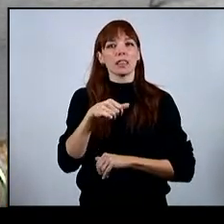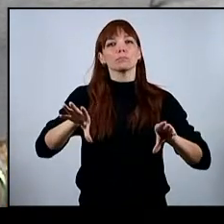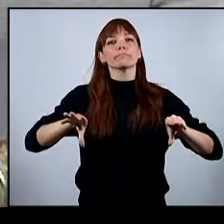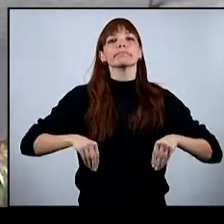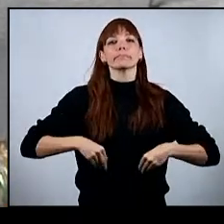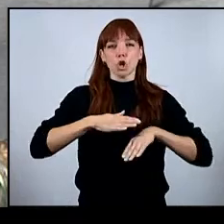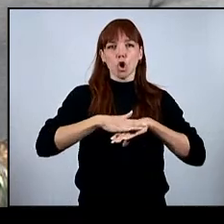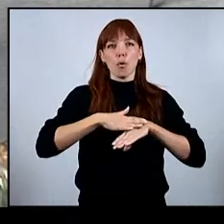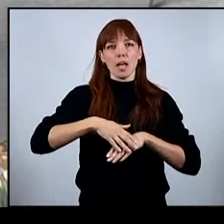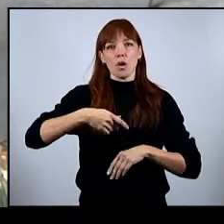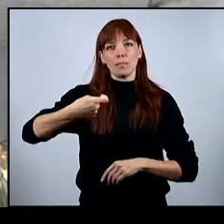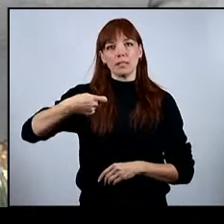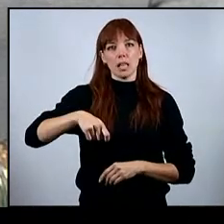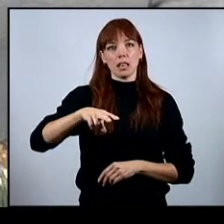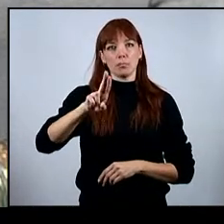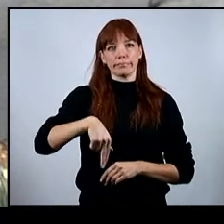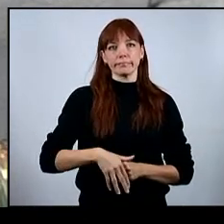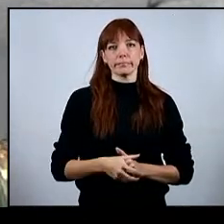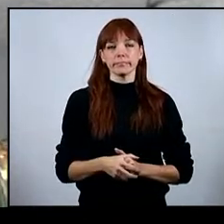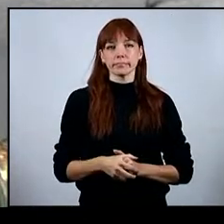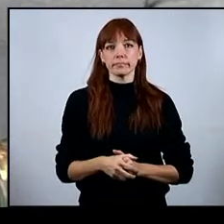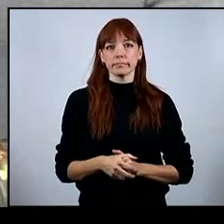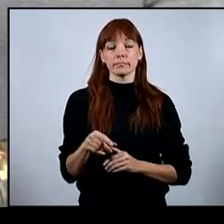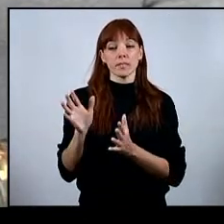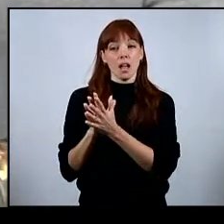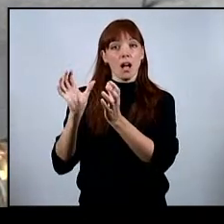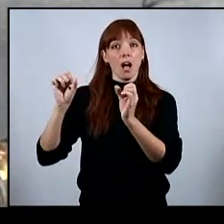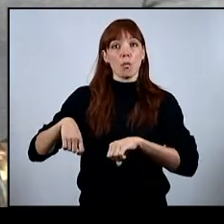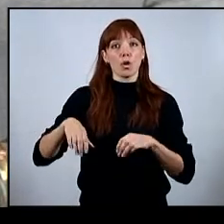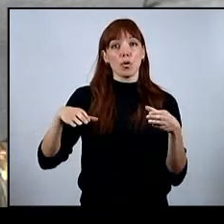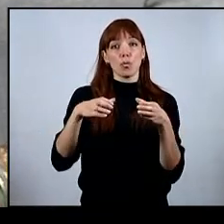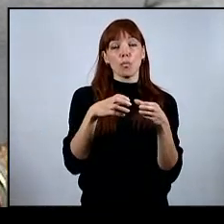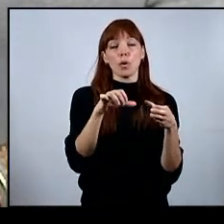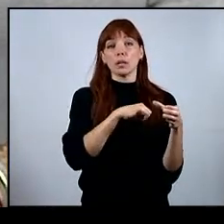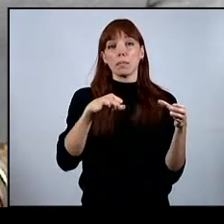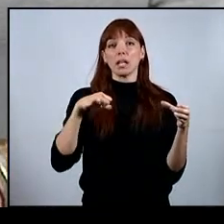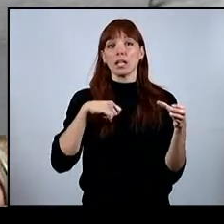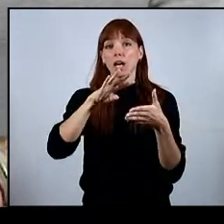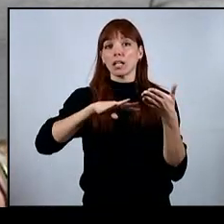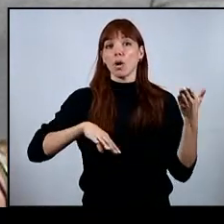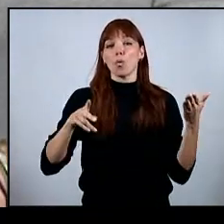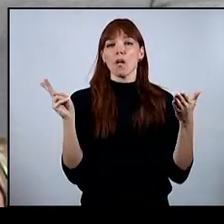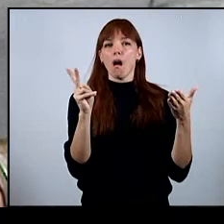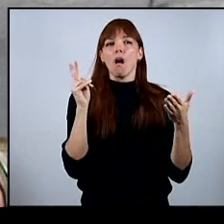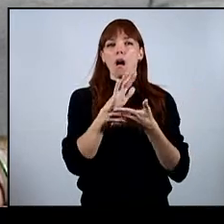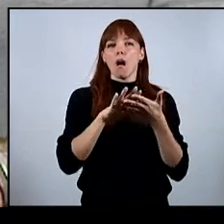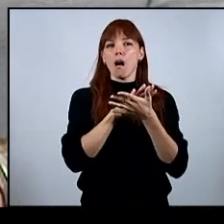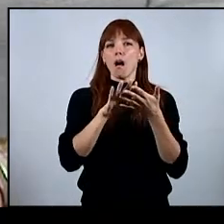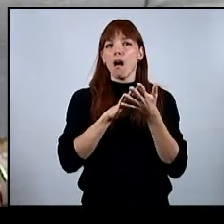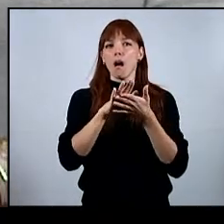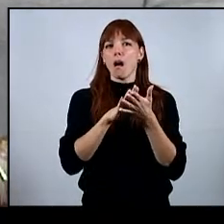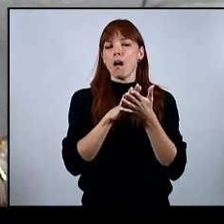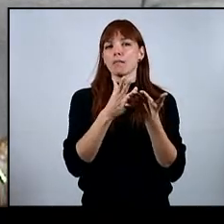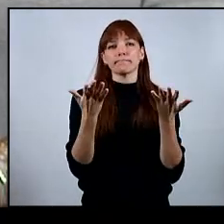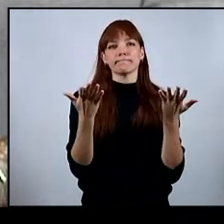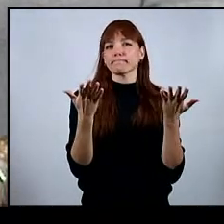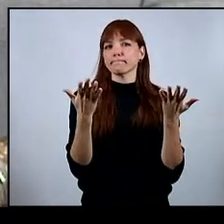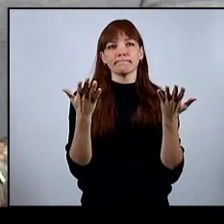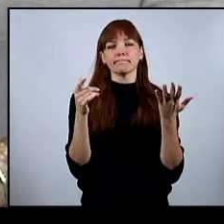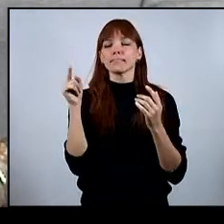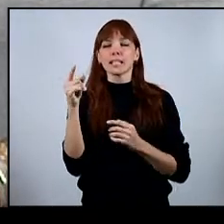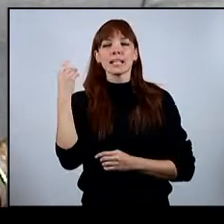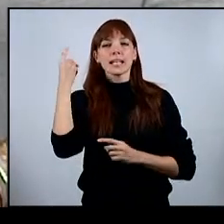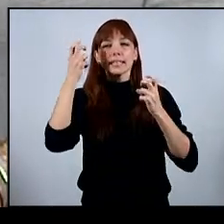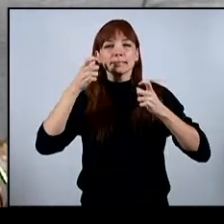Partido Socialista con los partidos independentistas de Cataluña están tensando nuestra Constitución, están